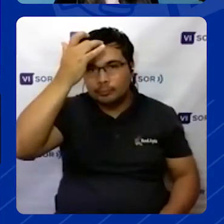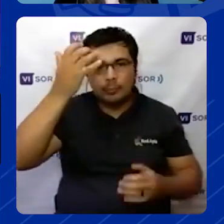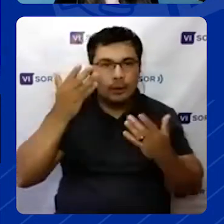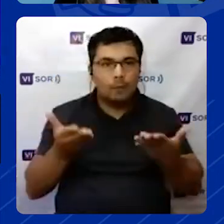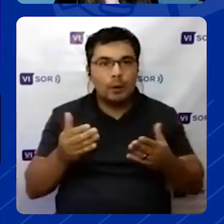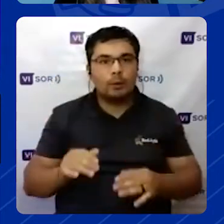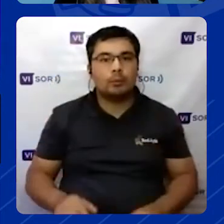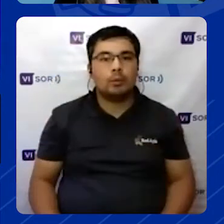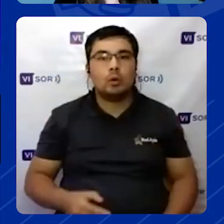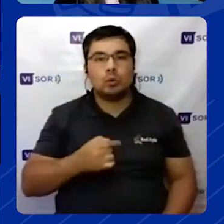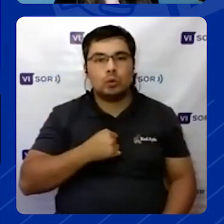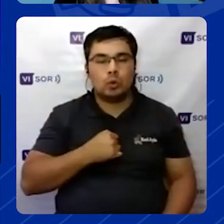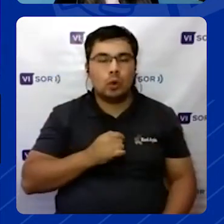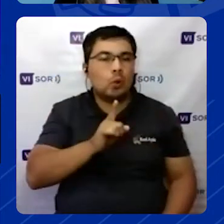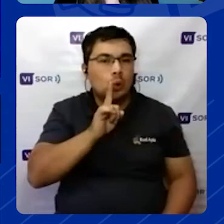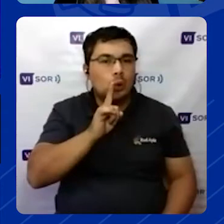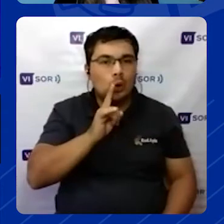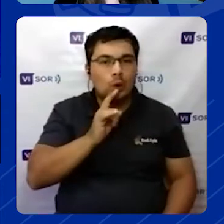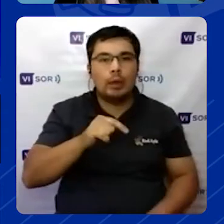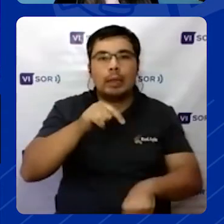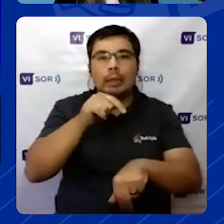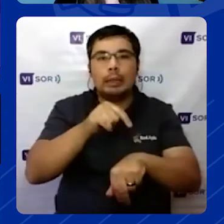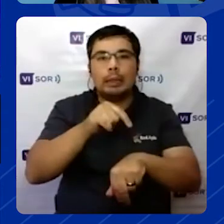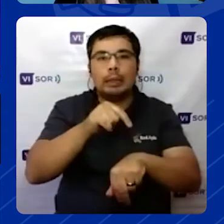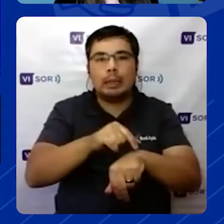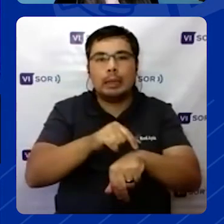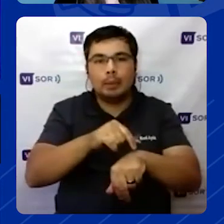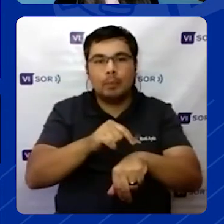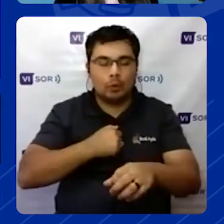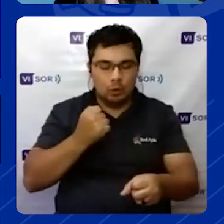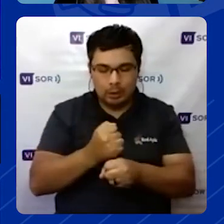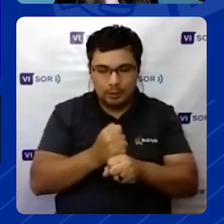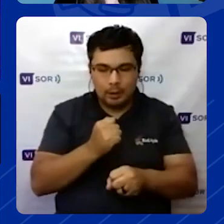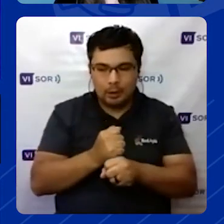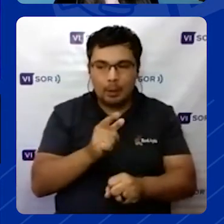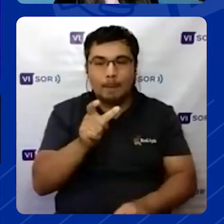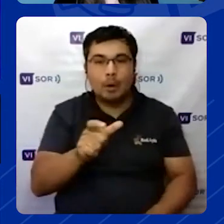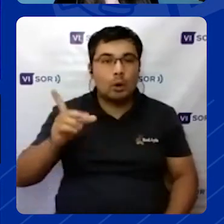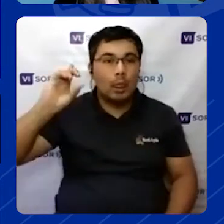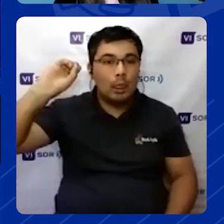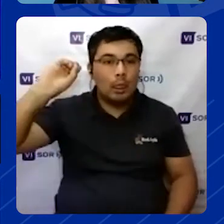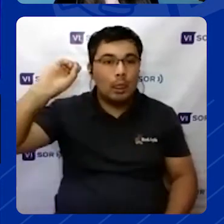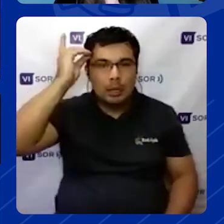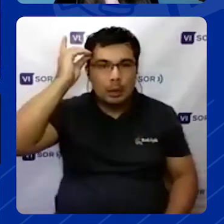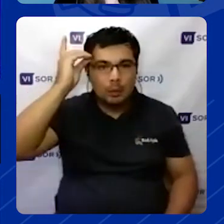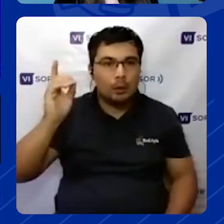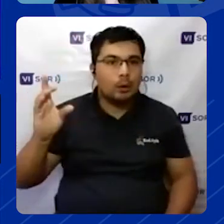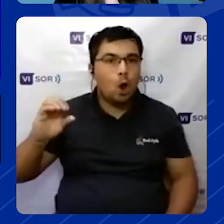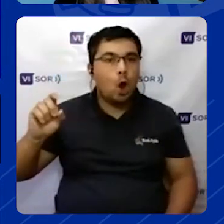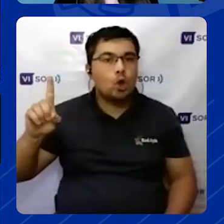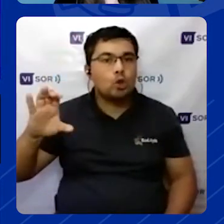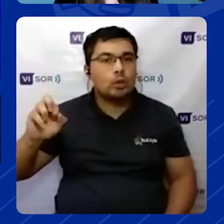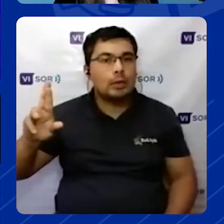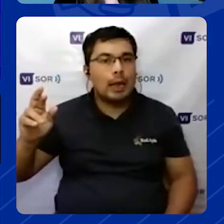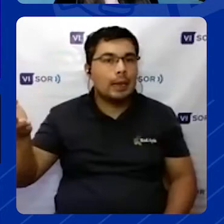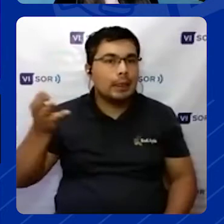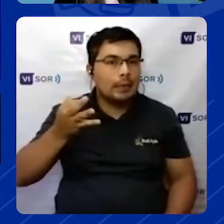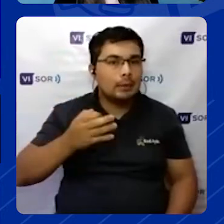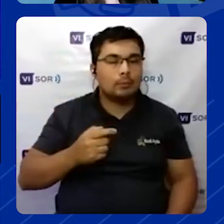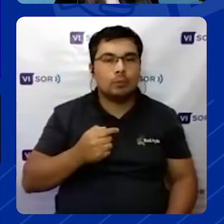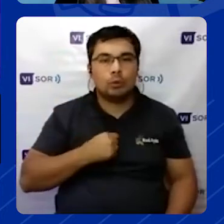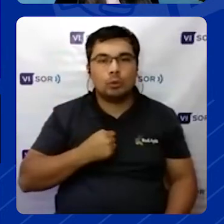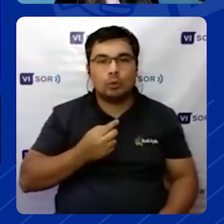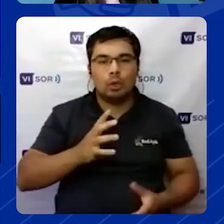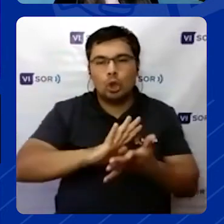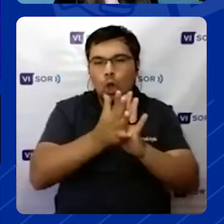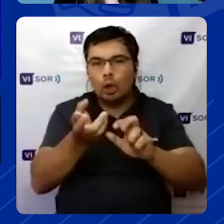llevo harto tiempo trabajando con personas con discapacidad intelectual, como también decía Oscar, y yo todo lo que he hecho también lo he hecho